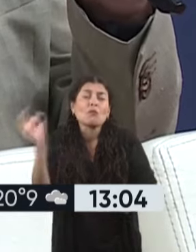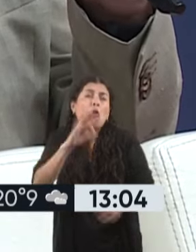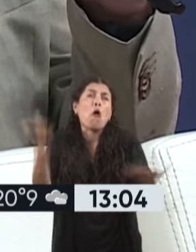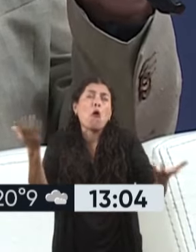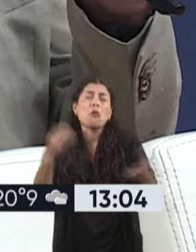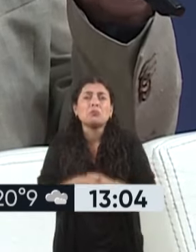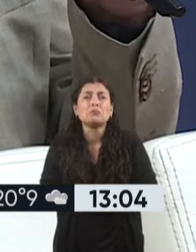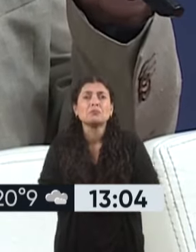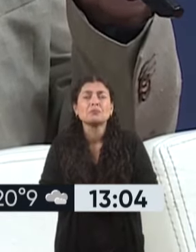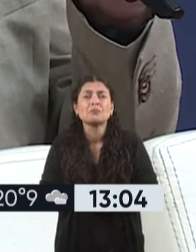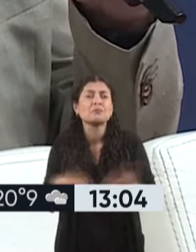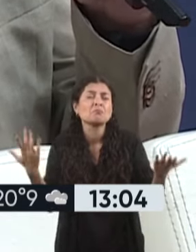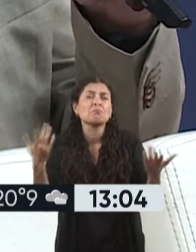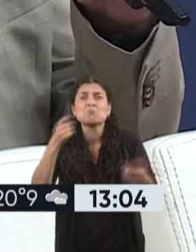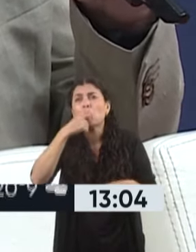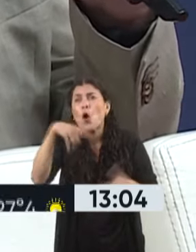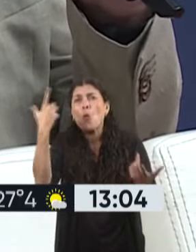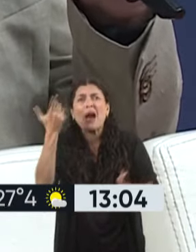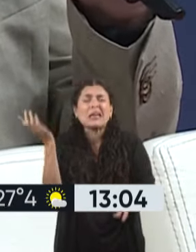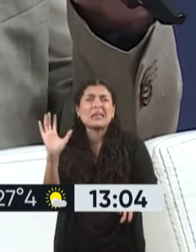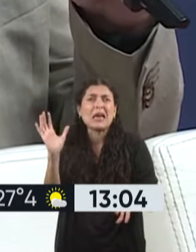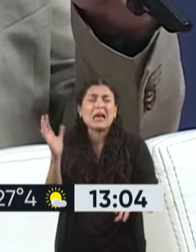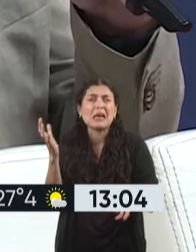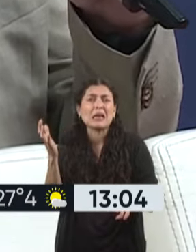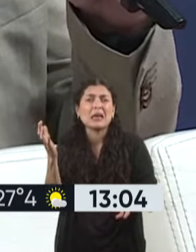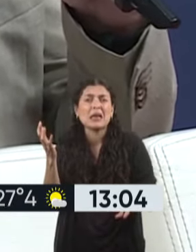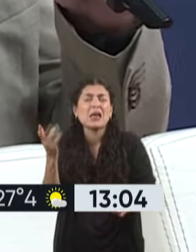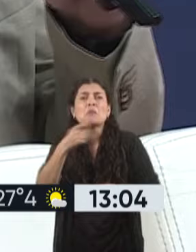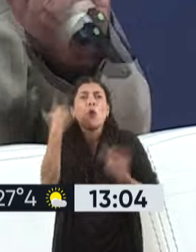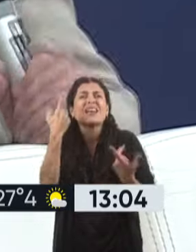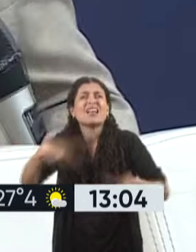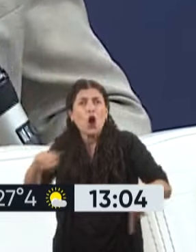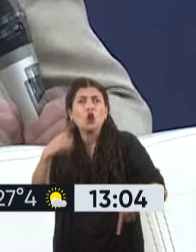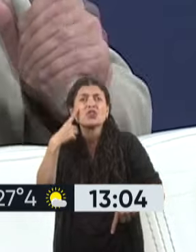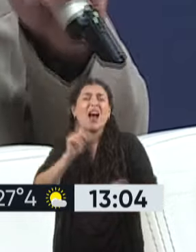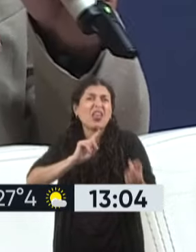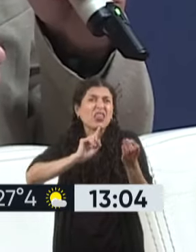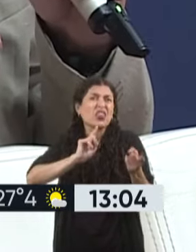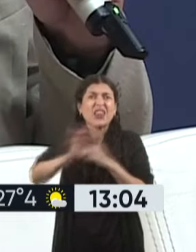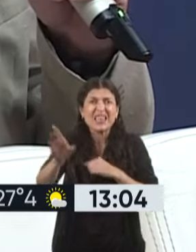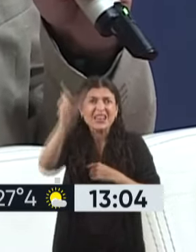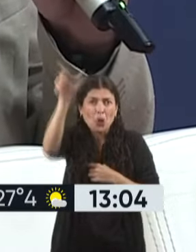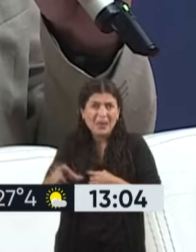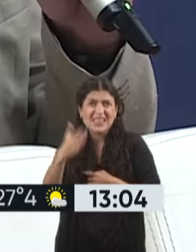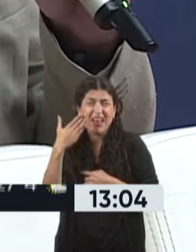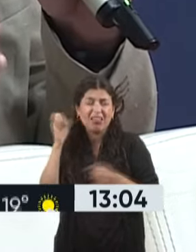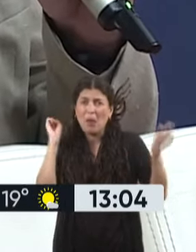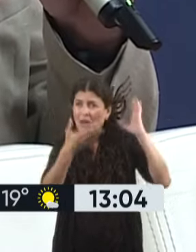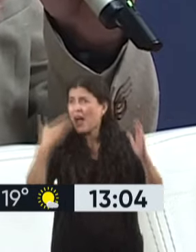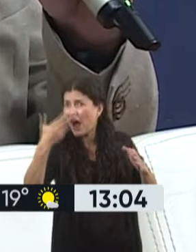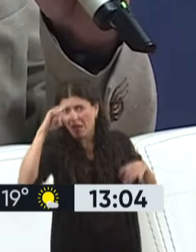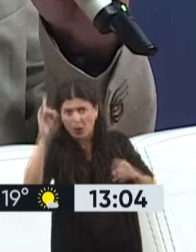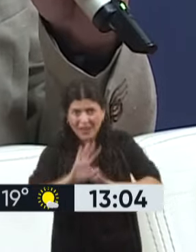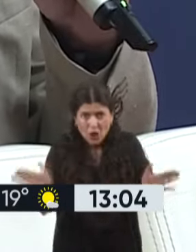cualquier intención de ese tipo pueda pasar los filtros del Estado. De hecho, acaba de decir que va a